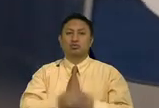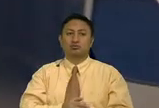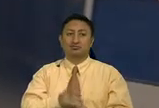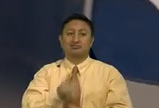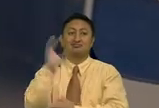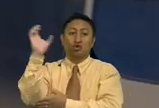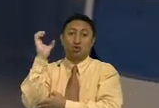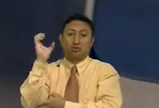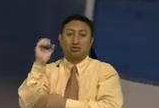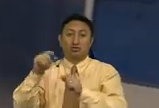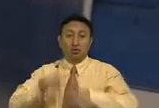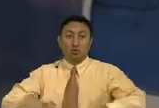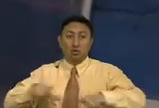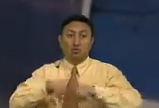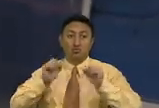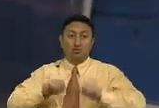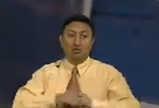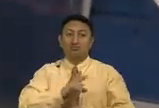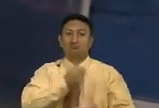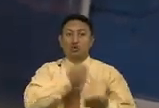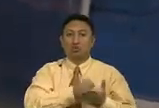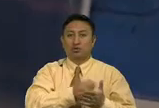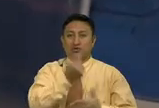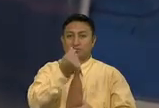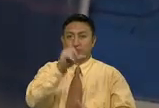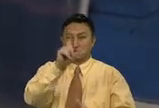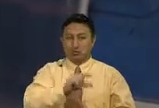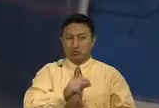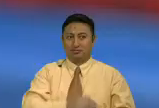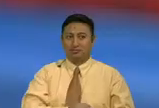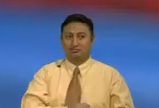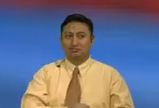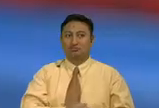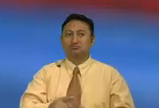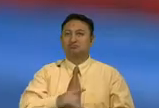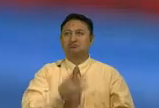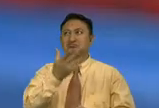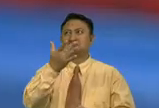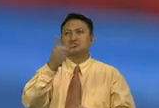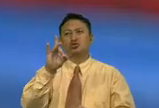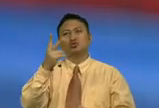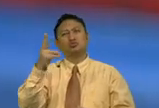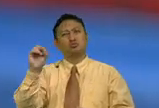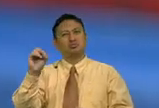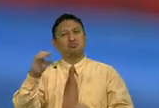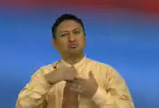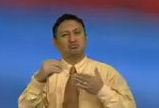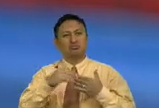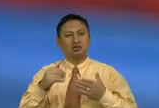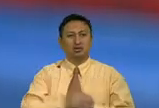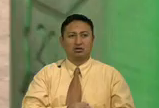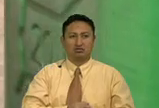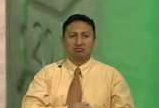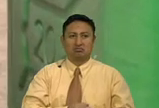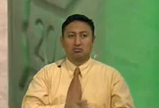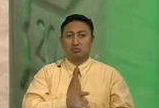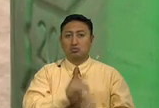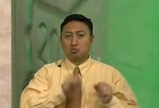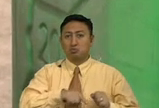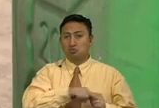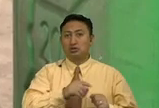busca sitios estratégicos en donde puede adquirir el carburante. La caneca la consigue entre los 18 y 20 dólares sin ningún tipo de problema, lo que